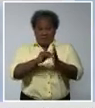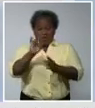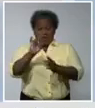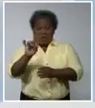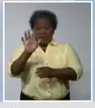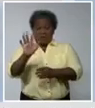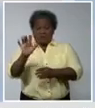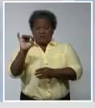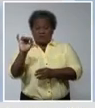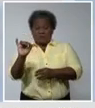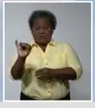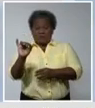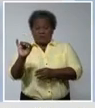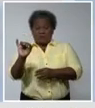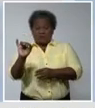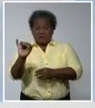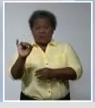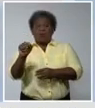3.956, el